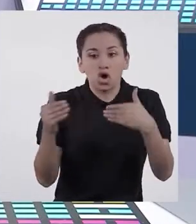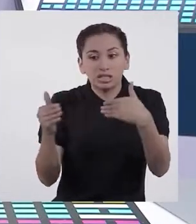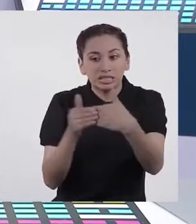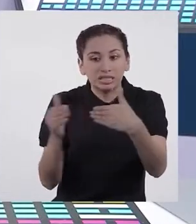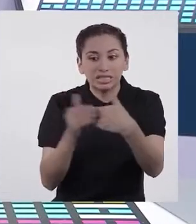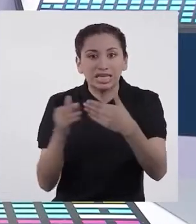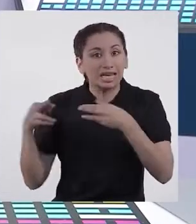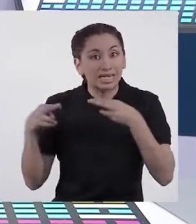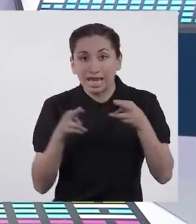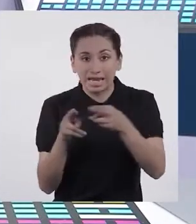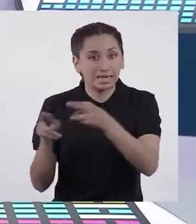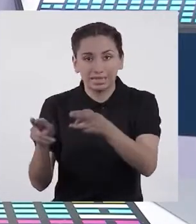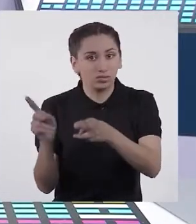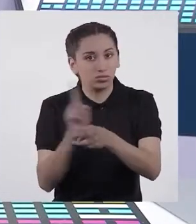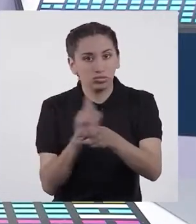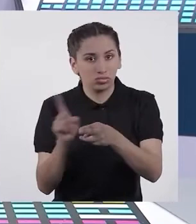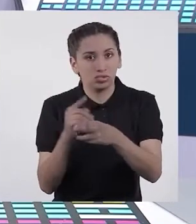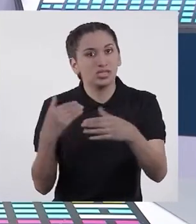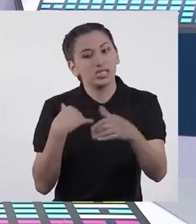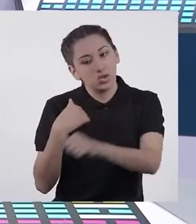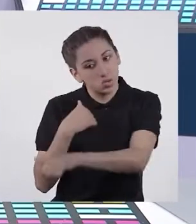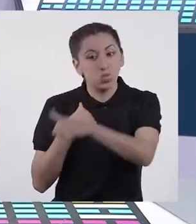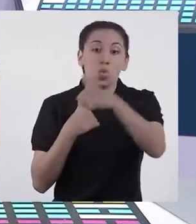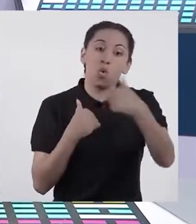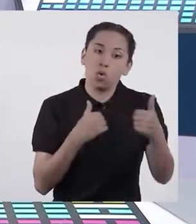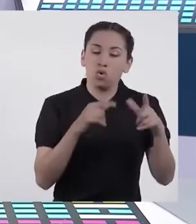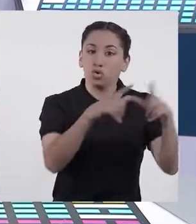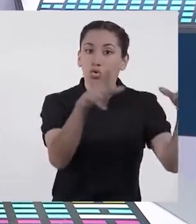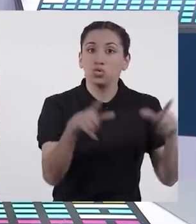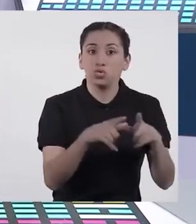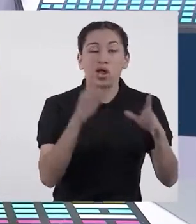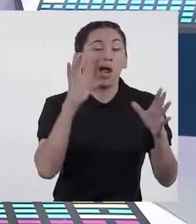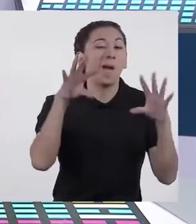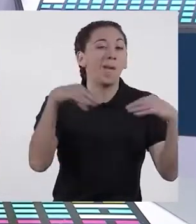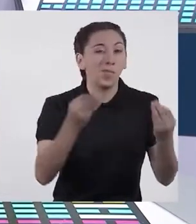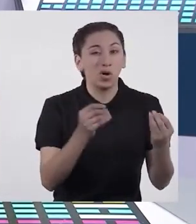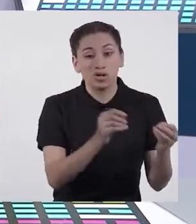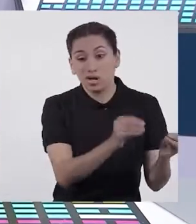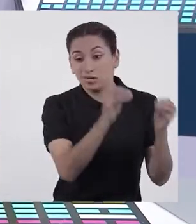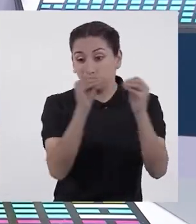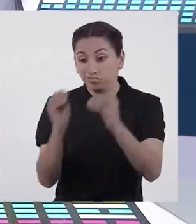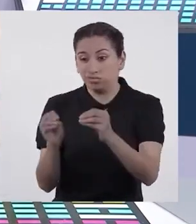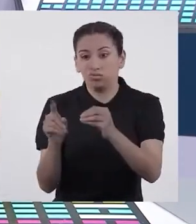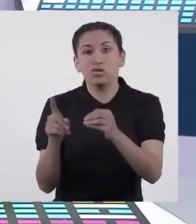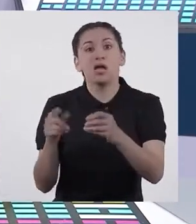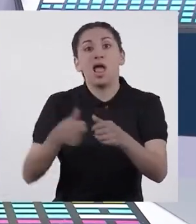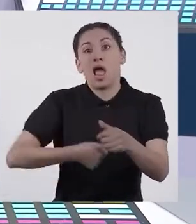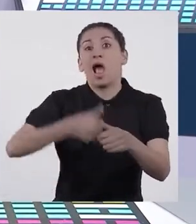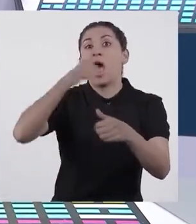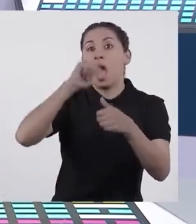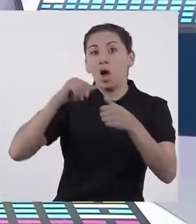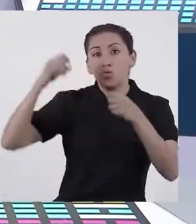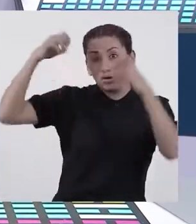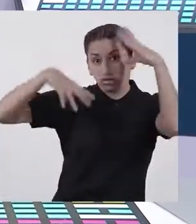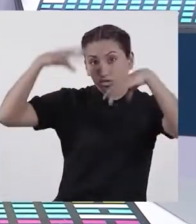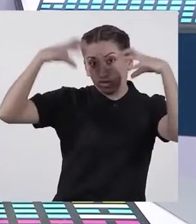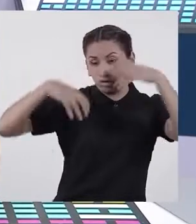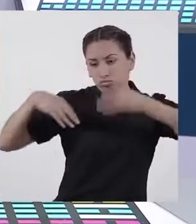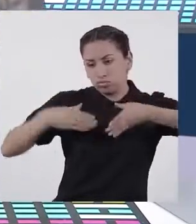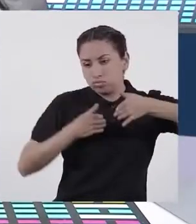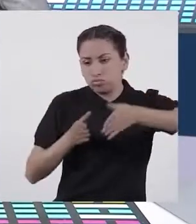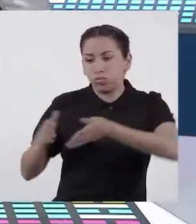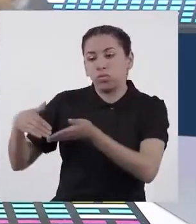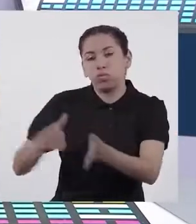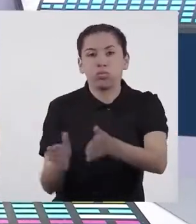cauce de un río, de tal forma que no haga más peligroso el desplazamiento del agua de las